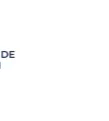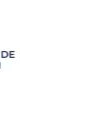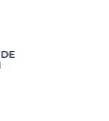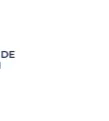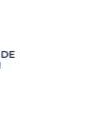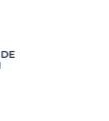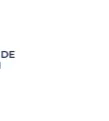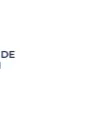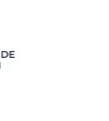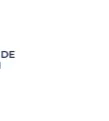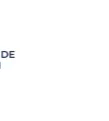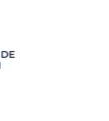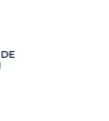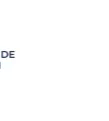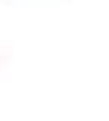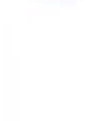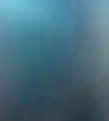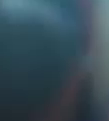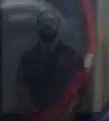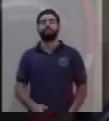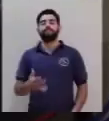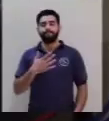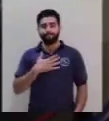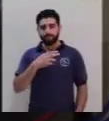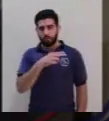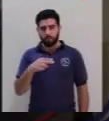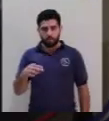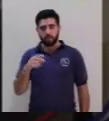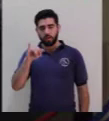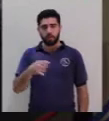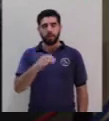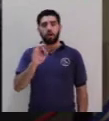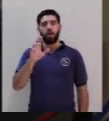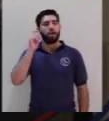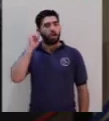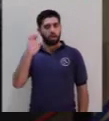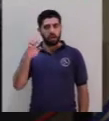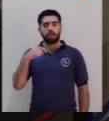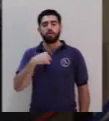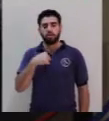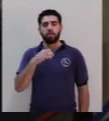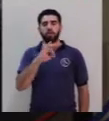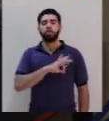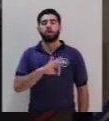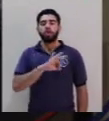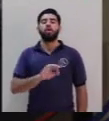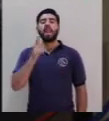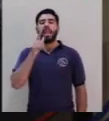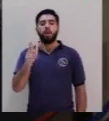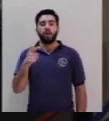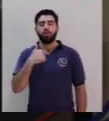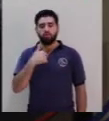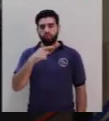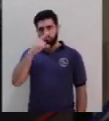se extinguieron durante la Edad Antigua. Hola, mi nombre es Jorge Anselmo Ixcotopuac. Soy sociolingüista y